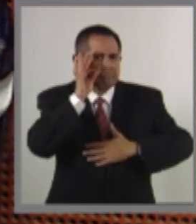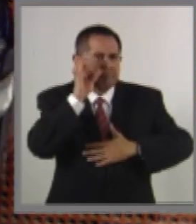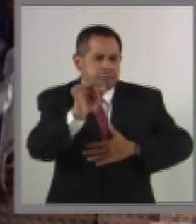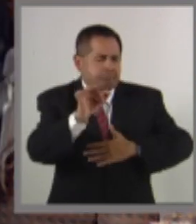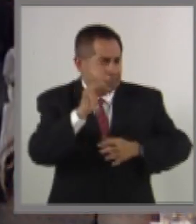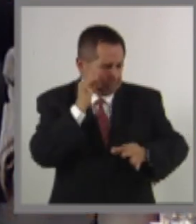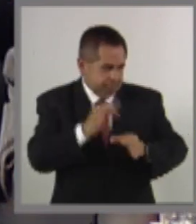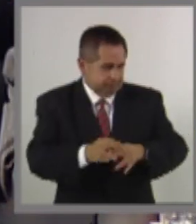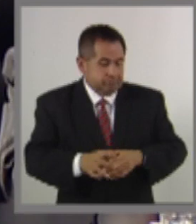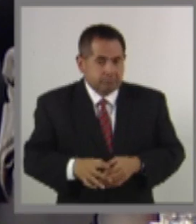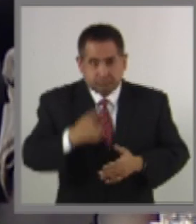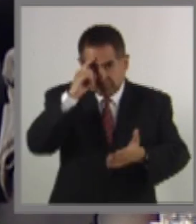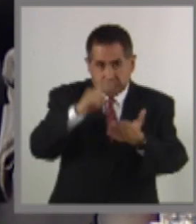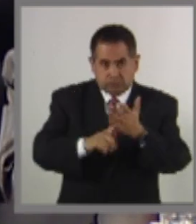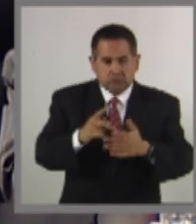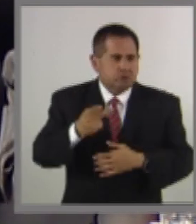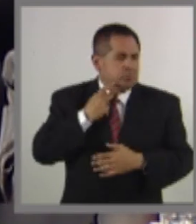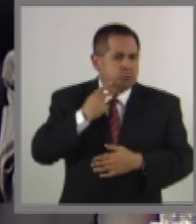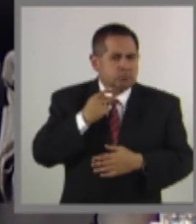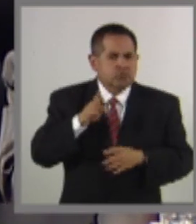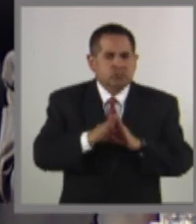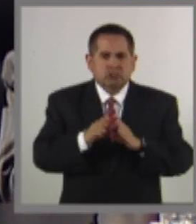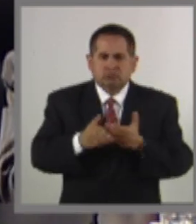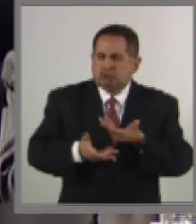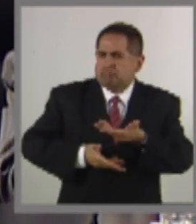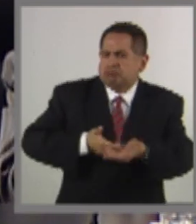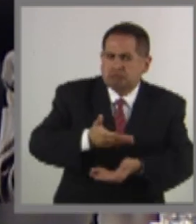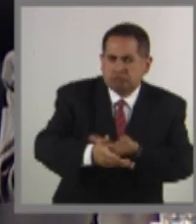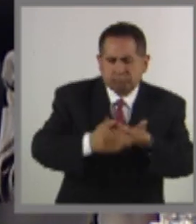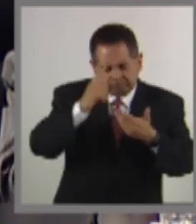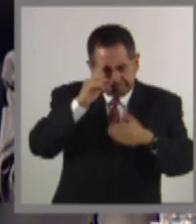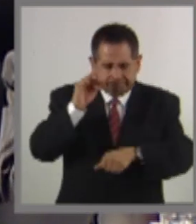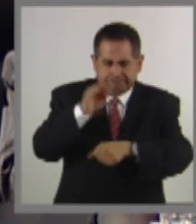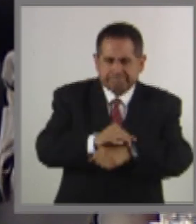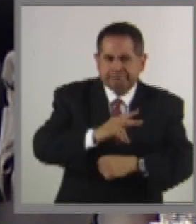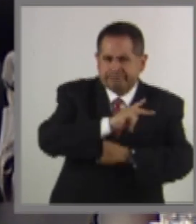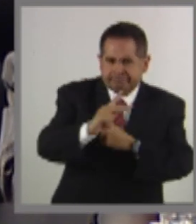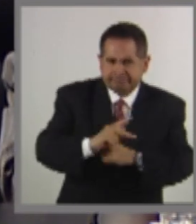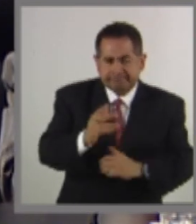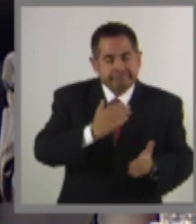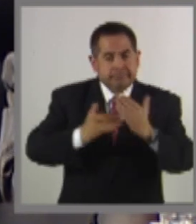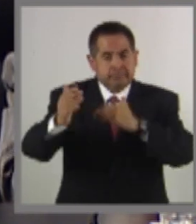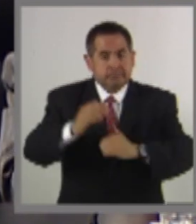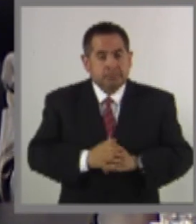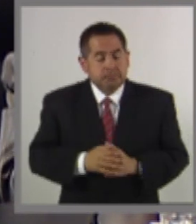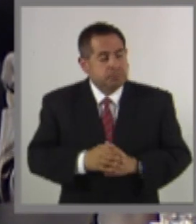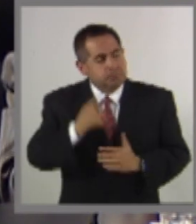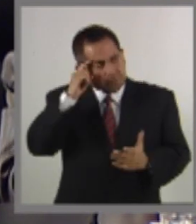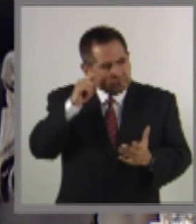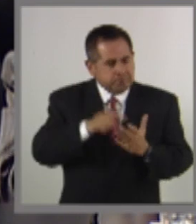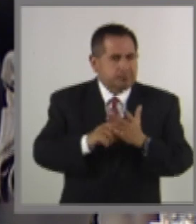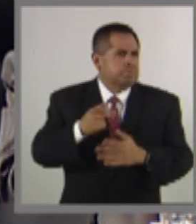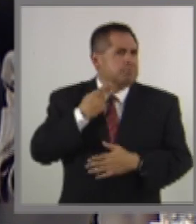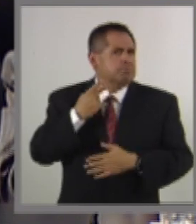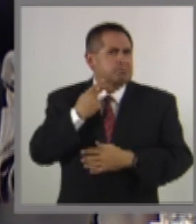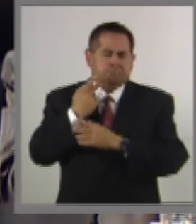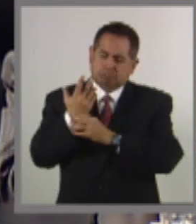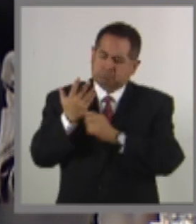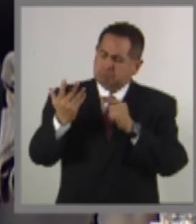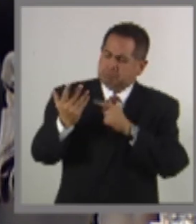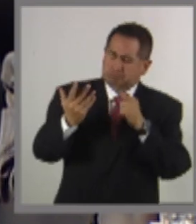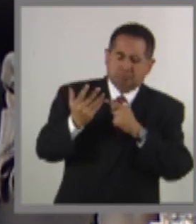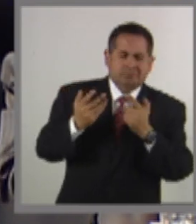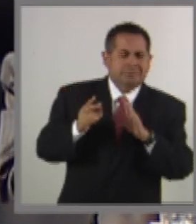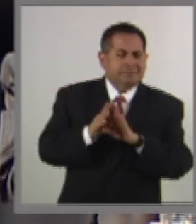en la política como el arte de servir a tu país y a los demás. Y creo en la política cuando